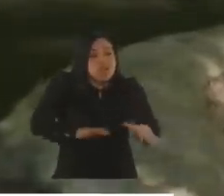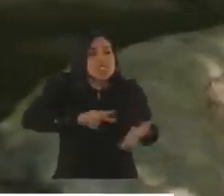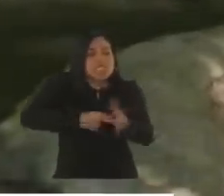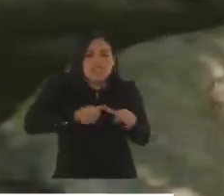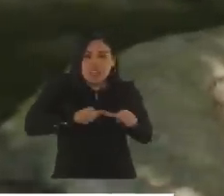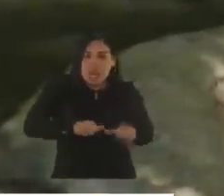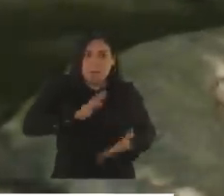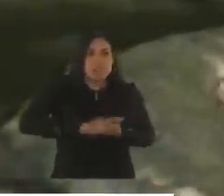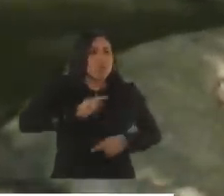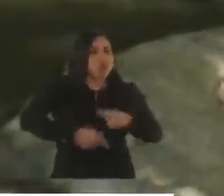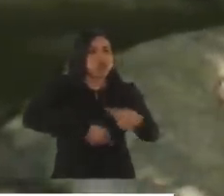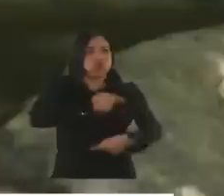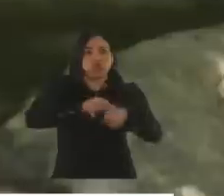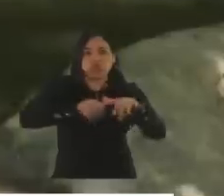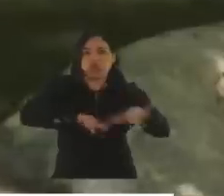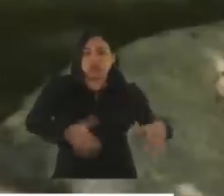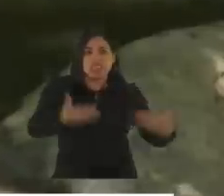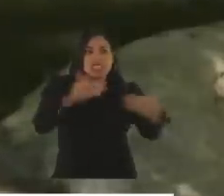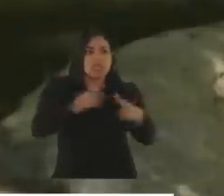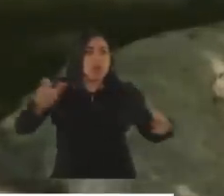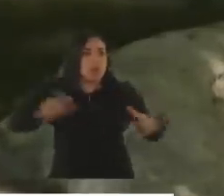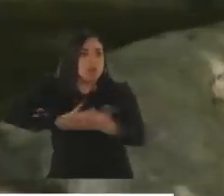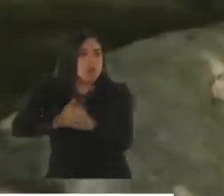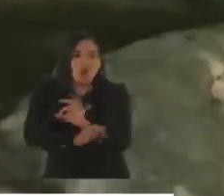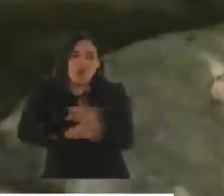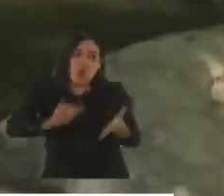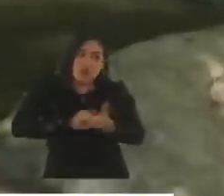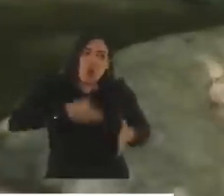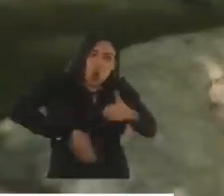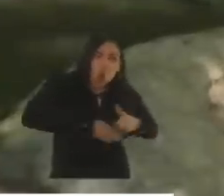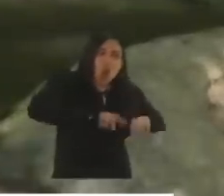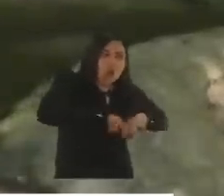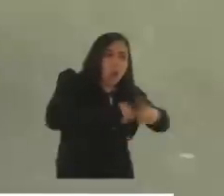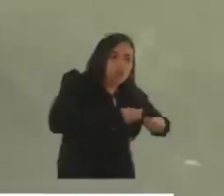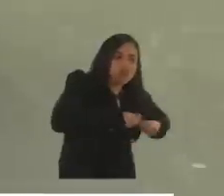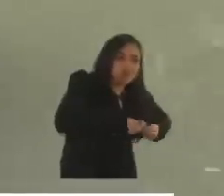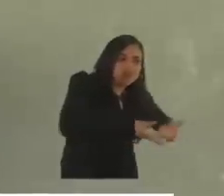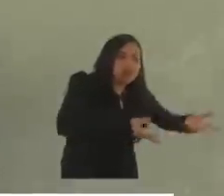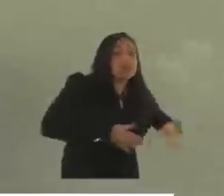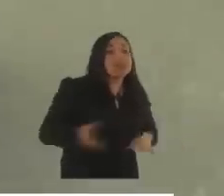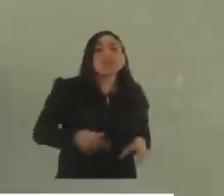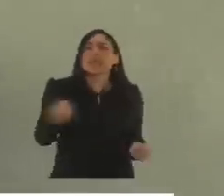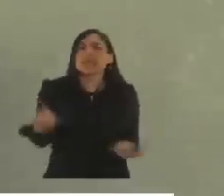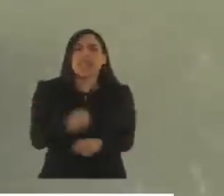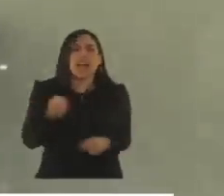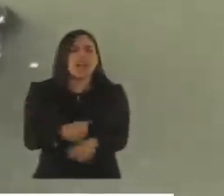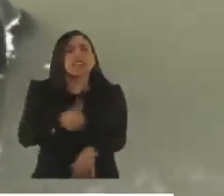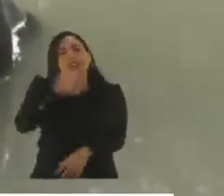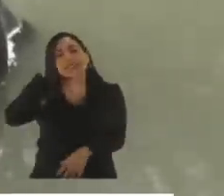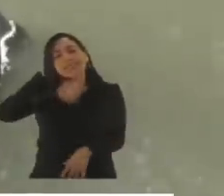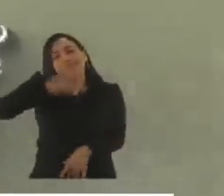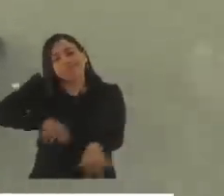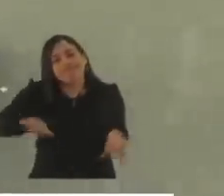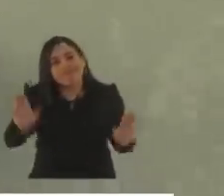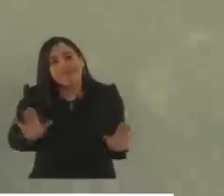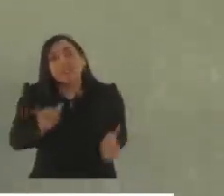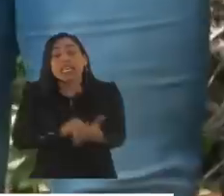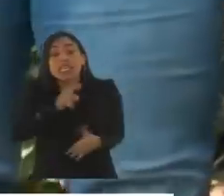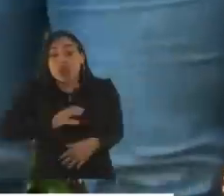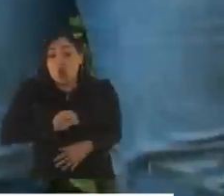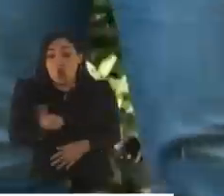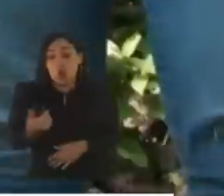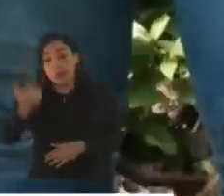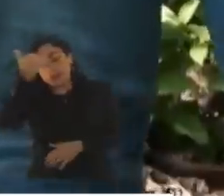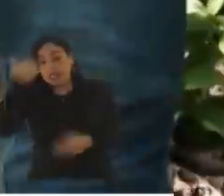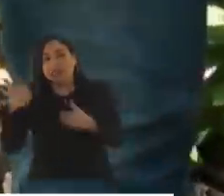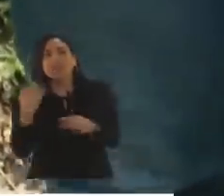genéticamente viable para poder seguir reproduciendo en otras instituciones. Es un trabajo de mucha paciencia, pues los cuidadores tendrán que